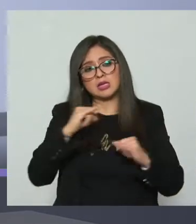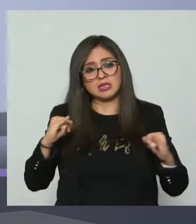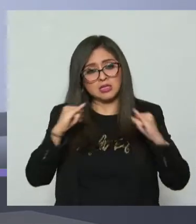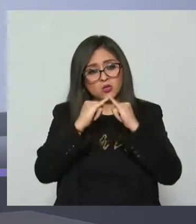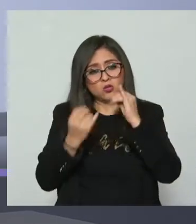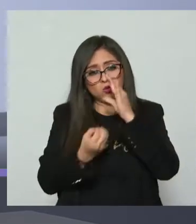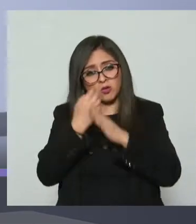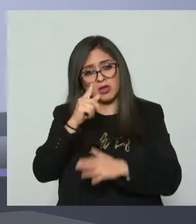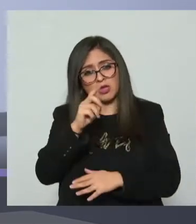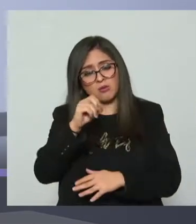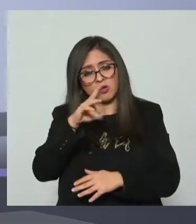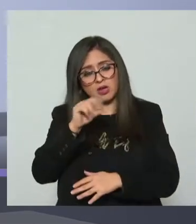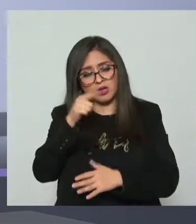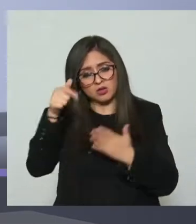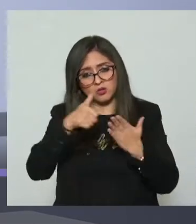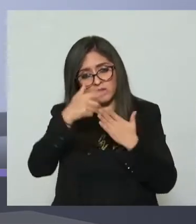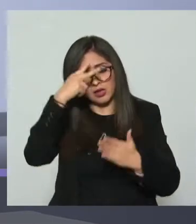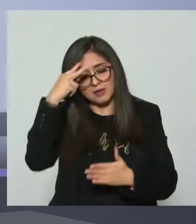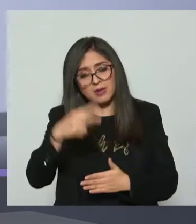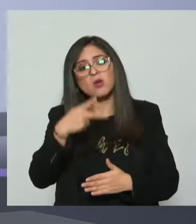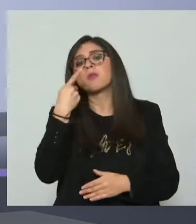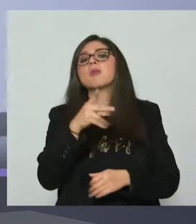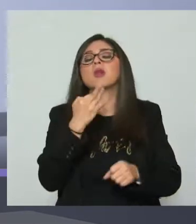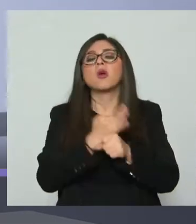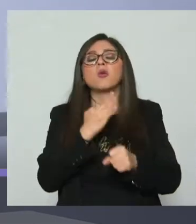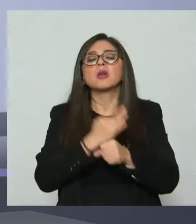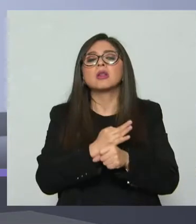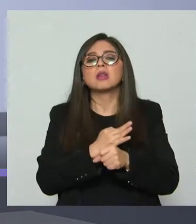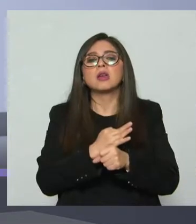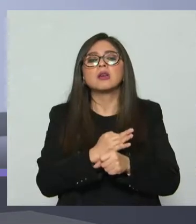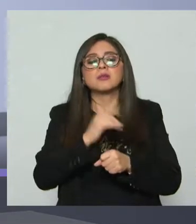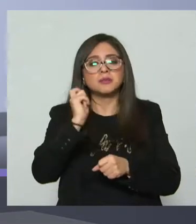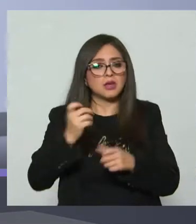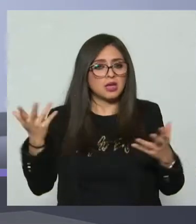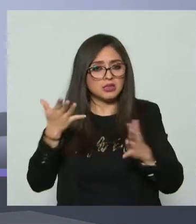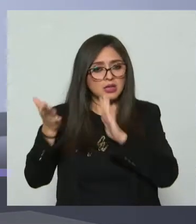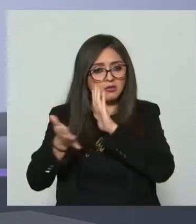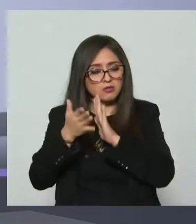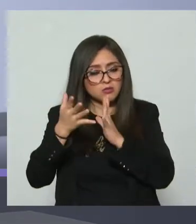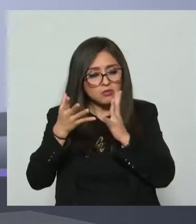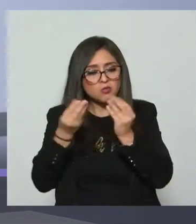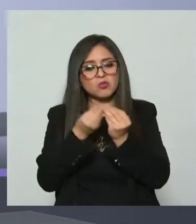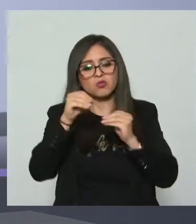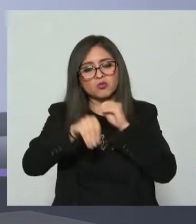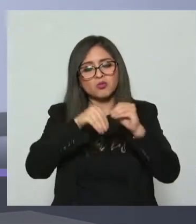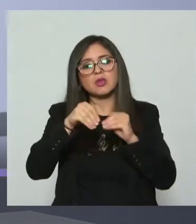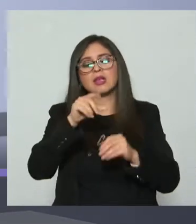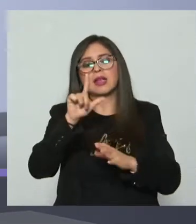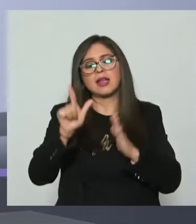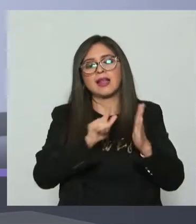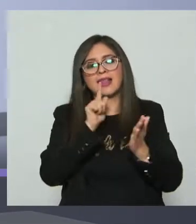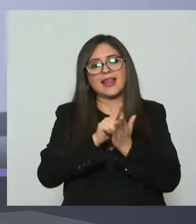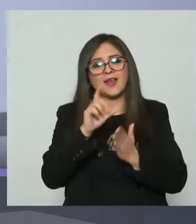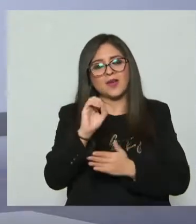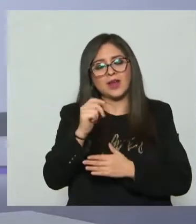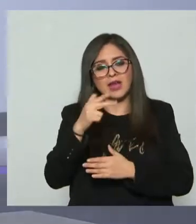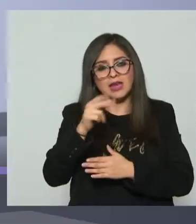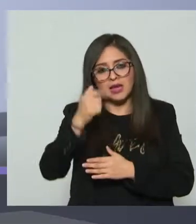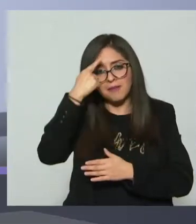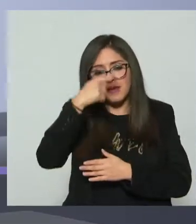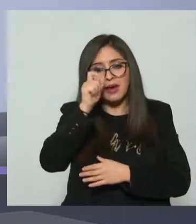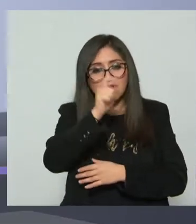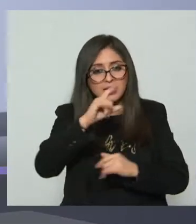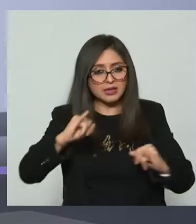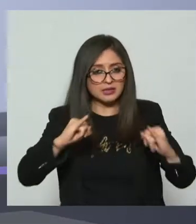y es lo que en este periodo vamos a llevar a cabo, en crear la ley orgánica del Instituto de Planeación.